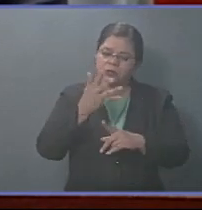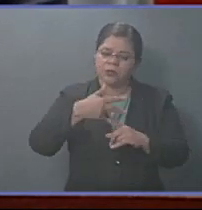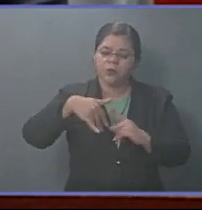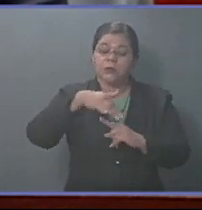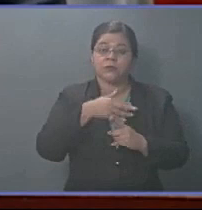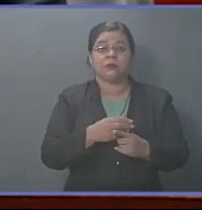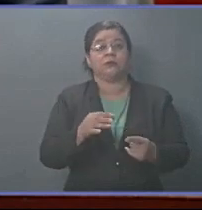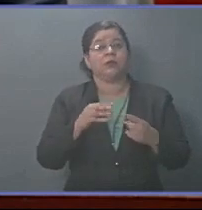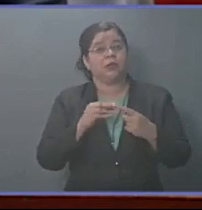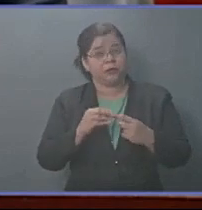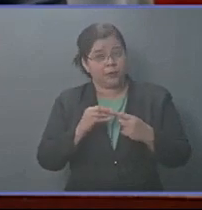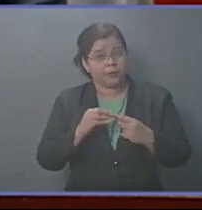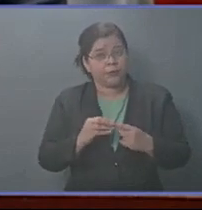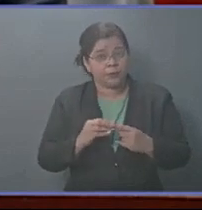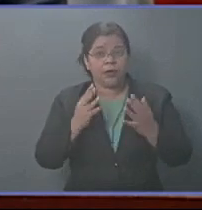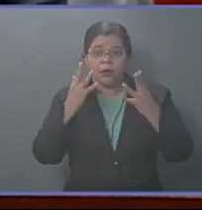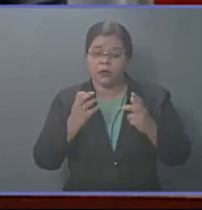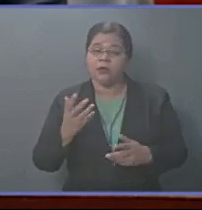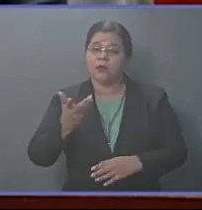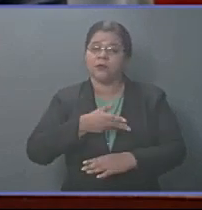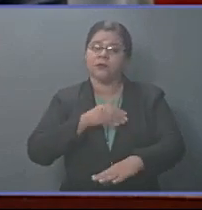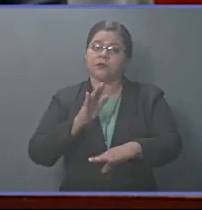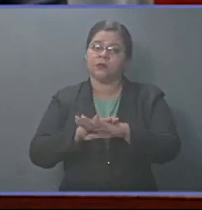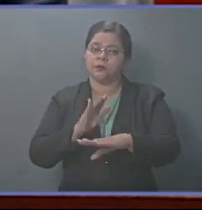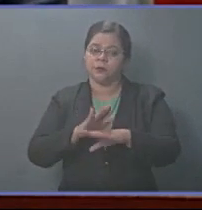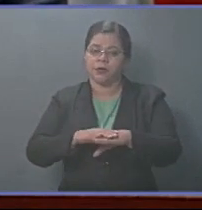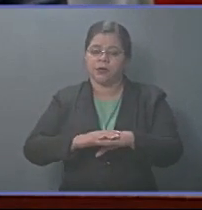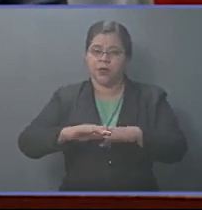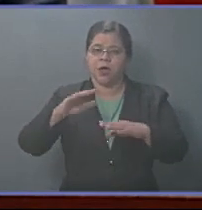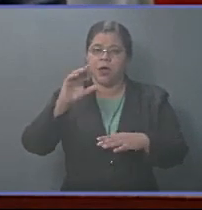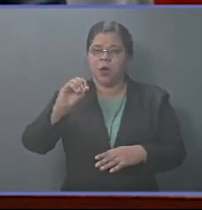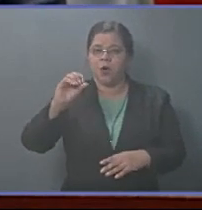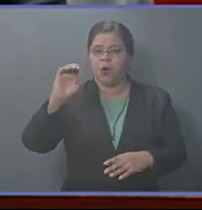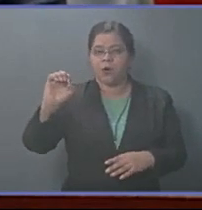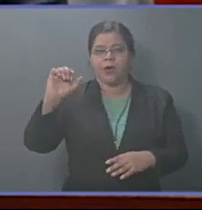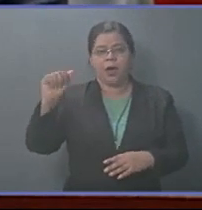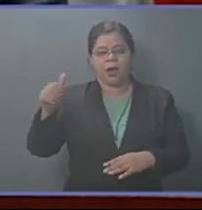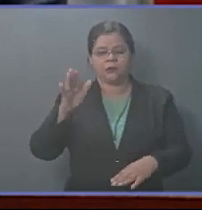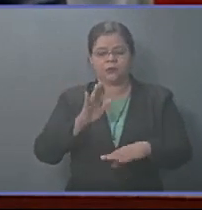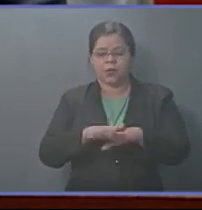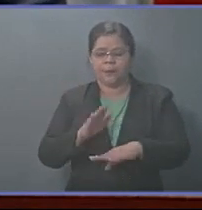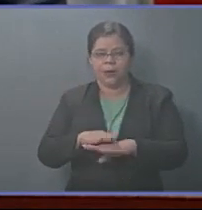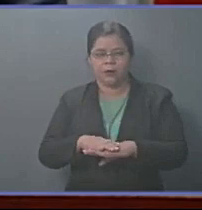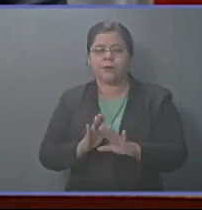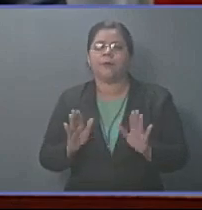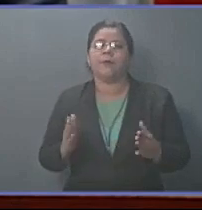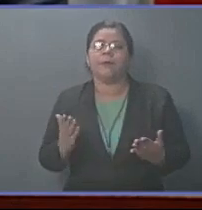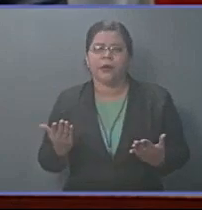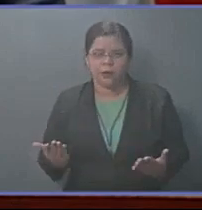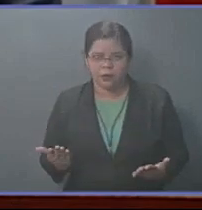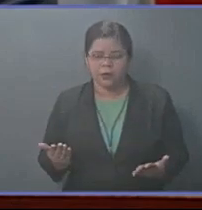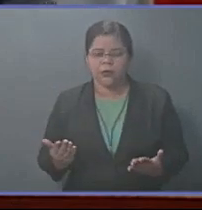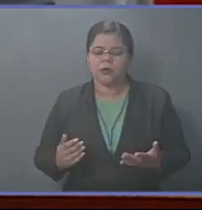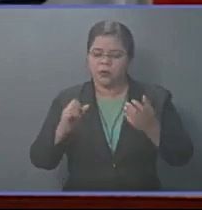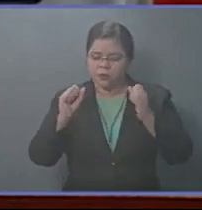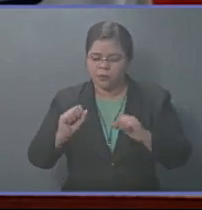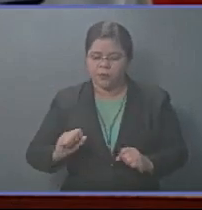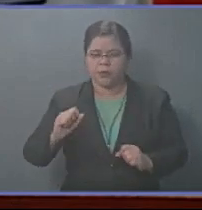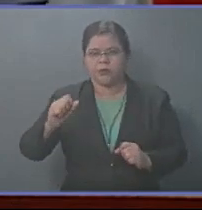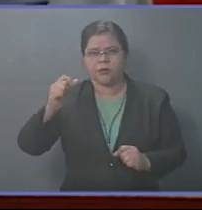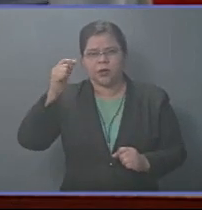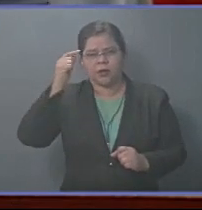particular se hace un llamado a la organización de estados américanos oea a considerar